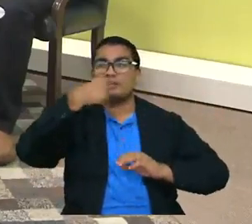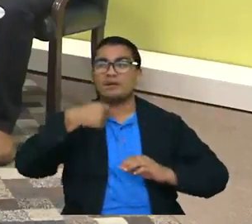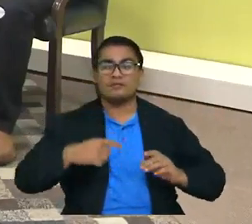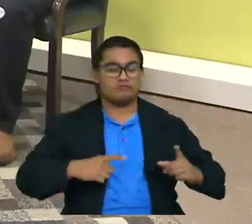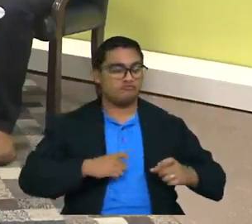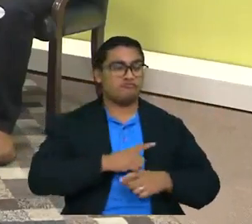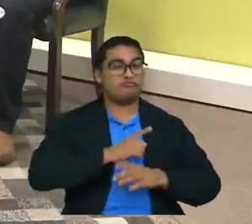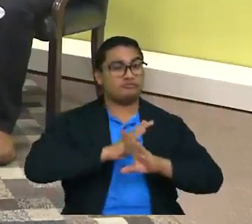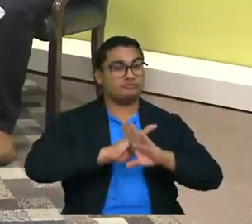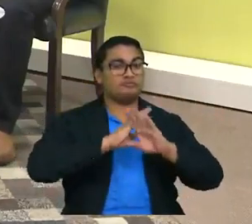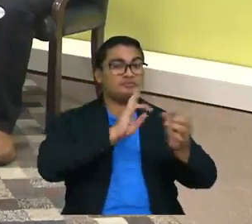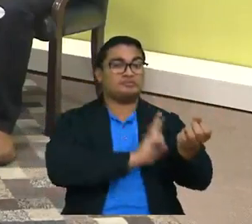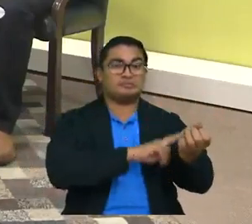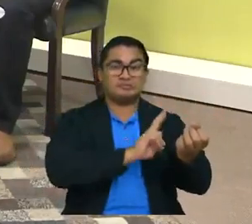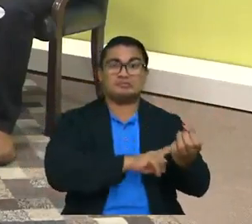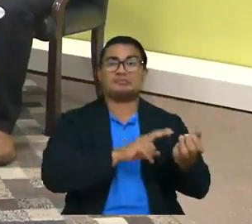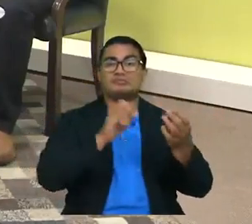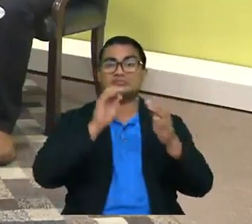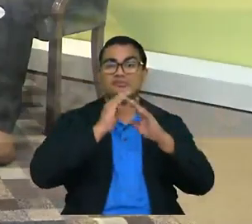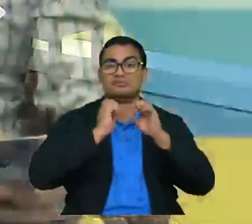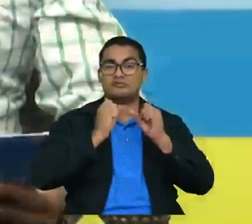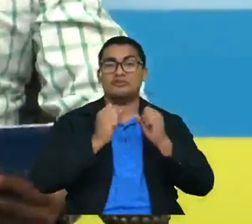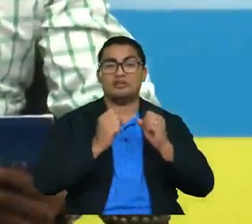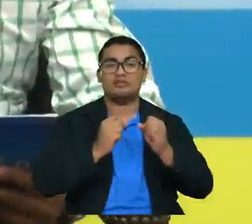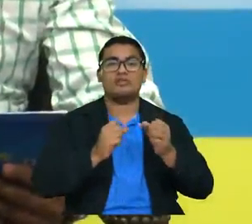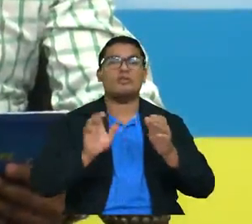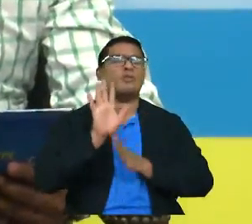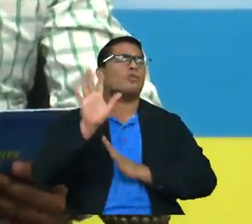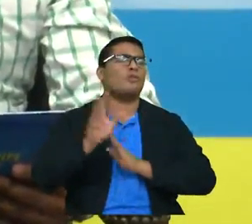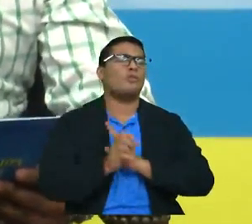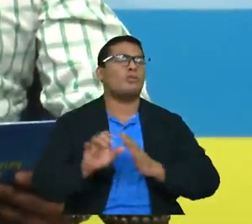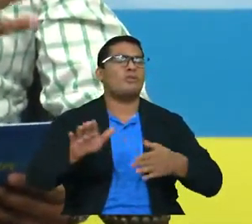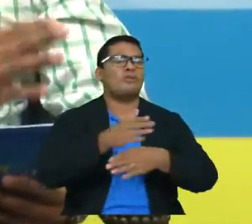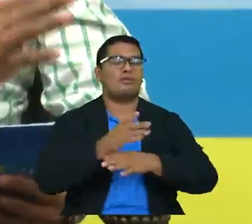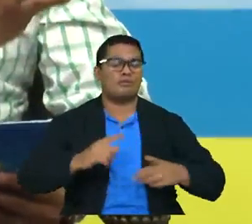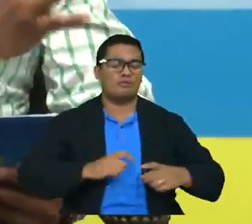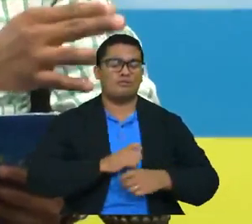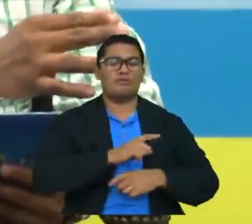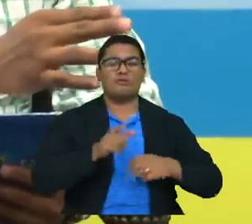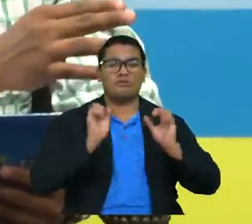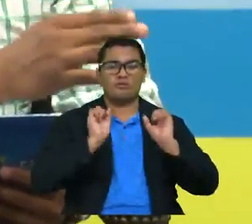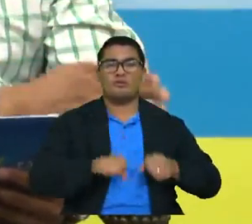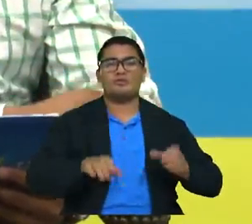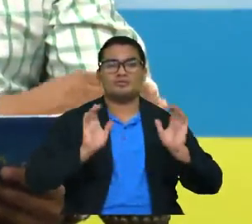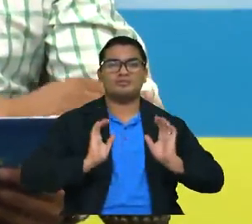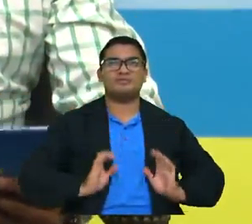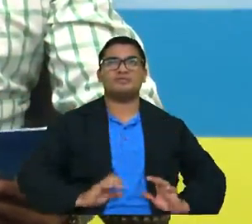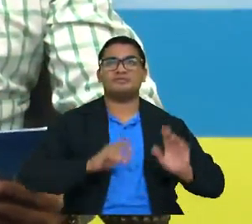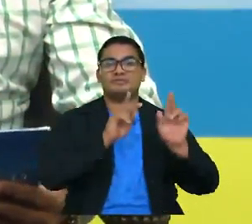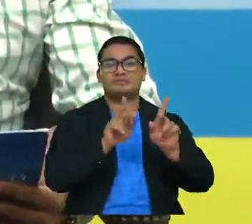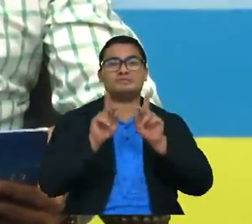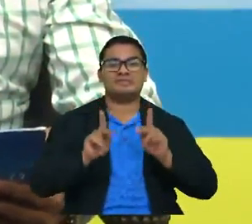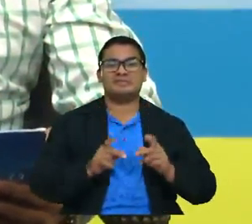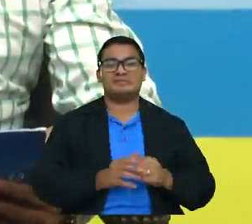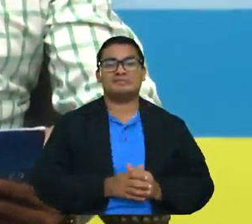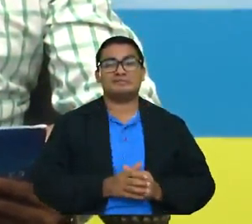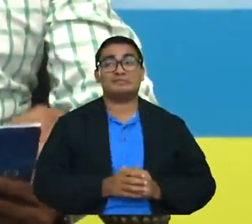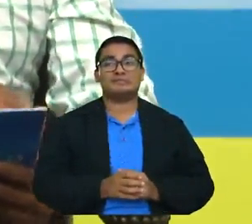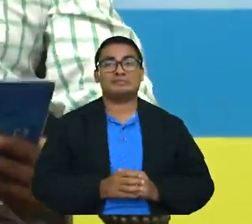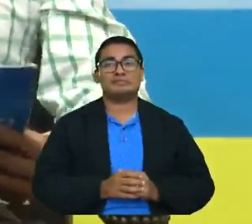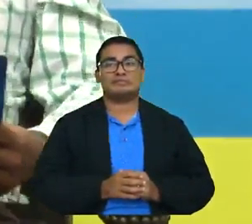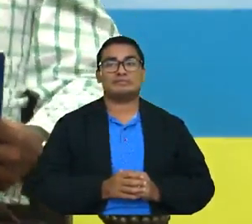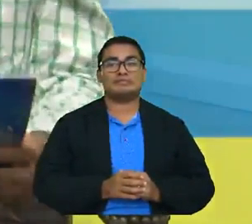de la vitamina, hablemos de cuántos tipos de parásitos puede llegar a tener el ser humano. Bueno, en